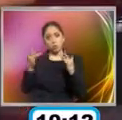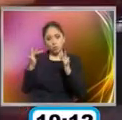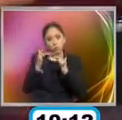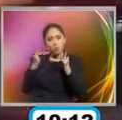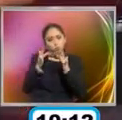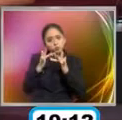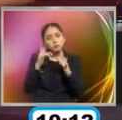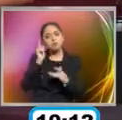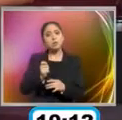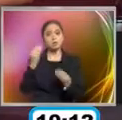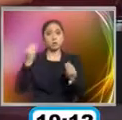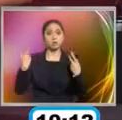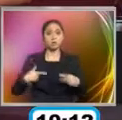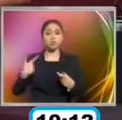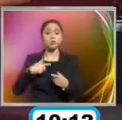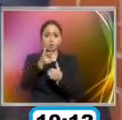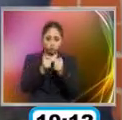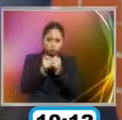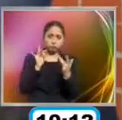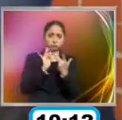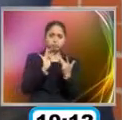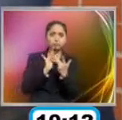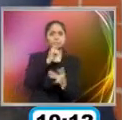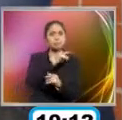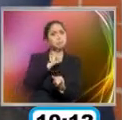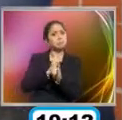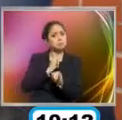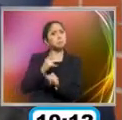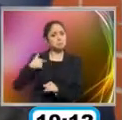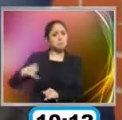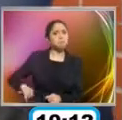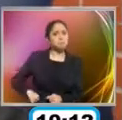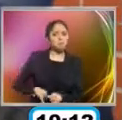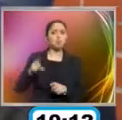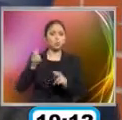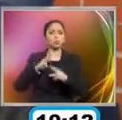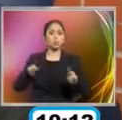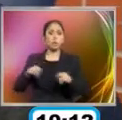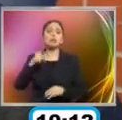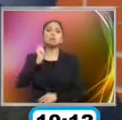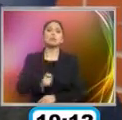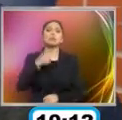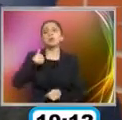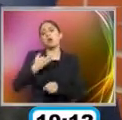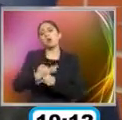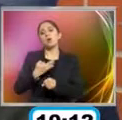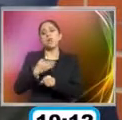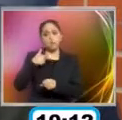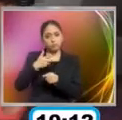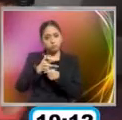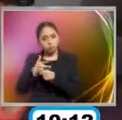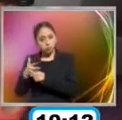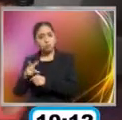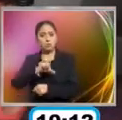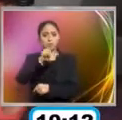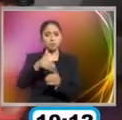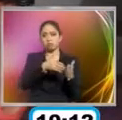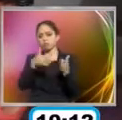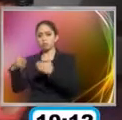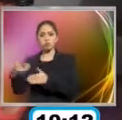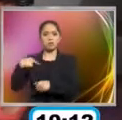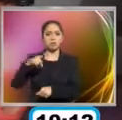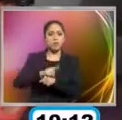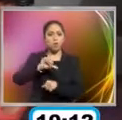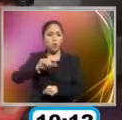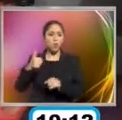además teníamos muchos seguidores aquí que nos escriben por las redes sociales y todo esto. Y bueno, la primera toma la acabamos de hacer y ahora lo siguiente ya estamos pensando en el